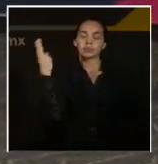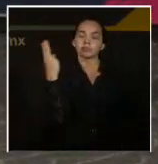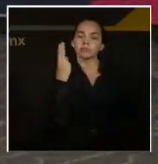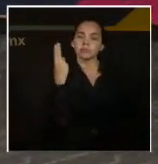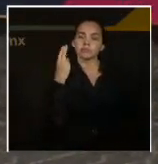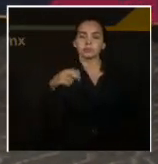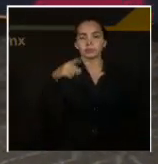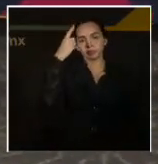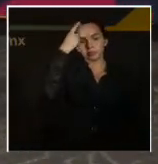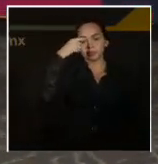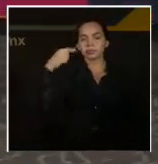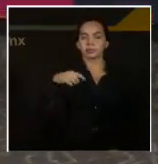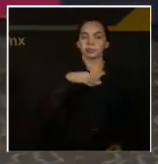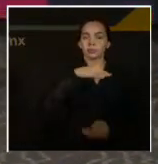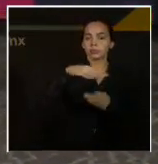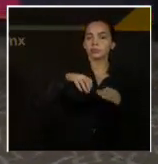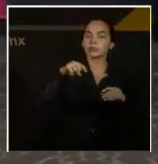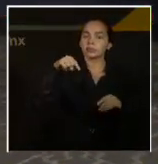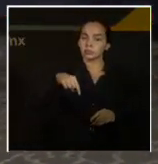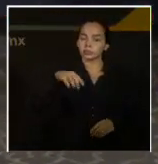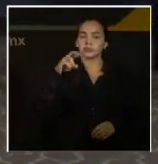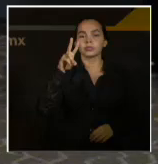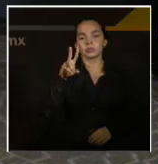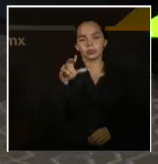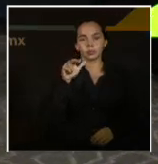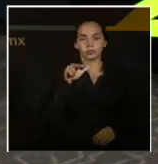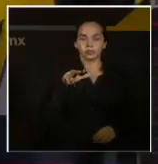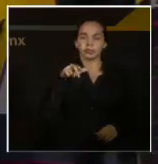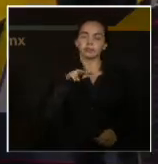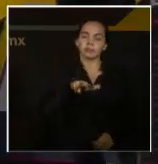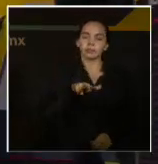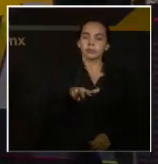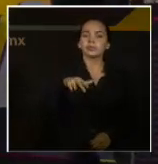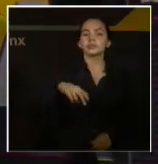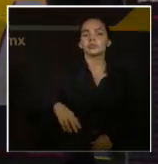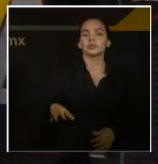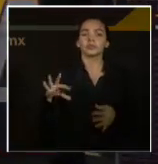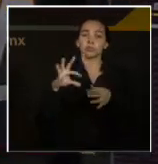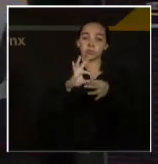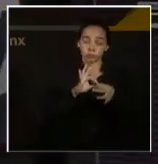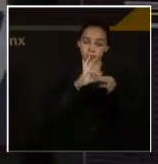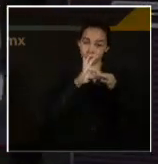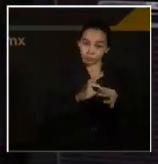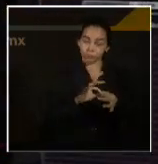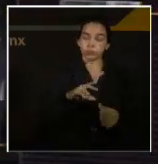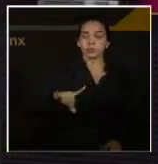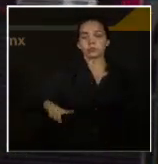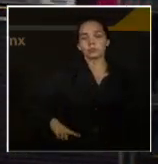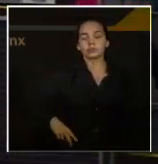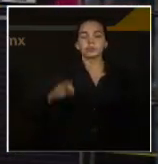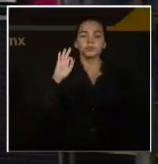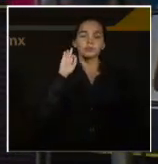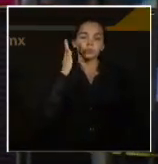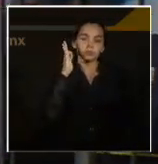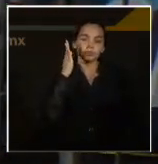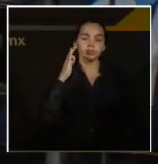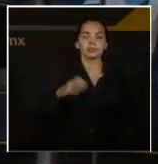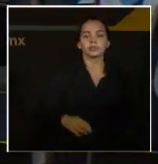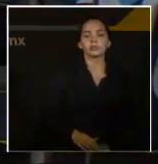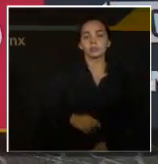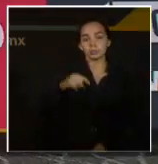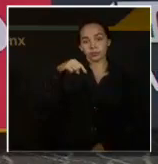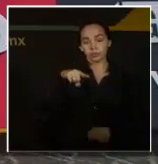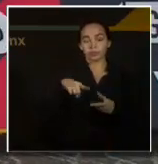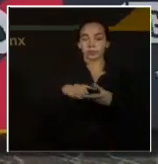para que los ciudadanos, a partir de este 2018, de la mano con el gobierno federal, que estará iniciando este mismo